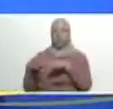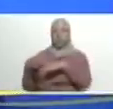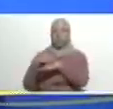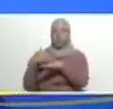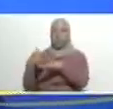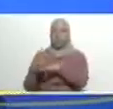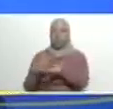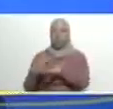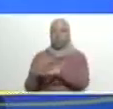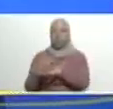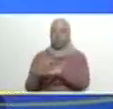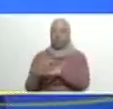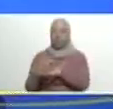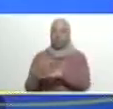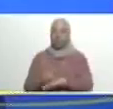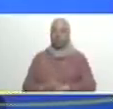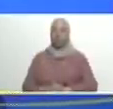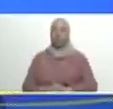gobierno